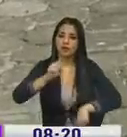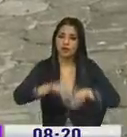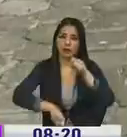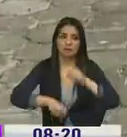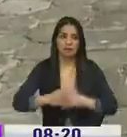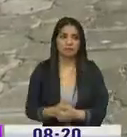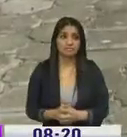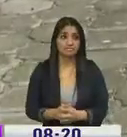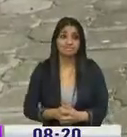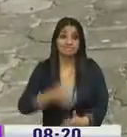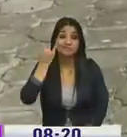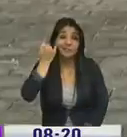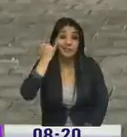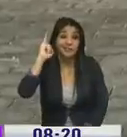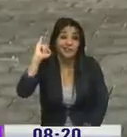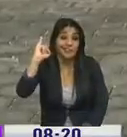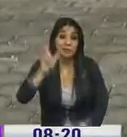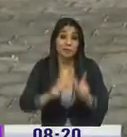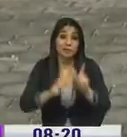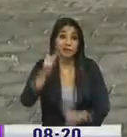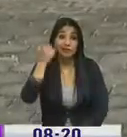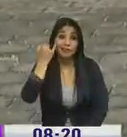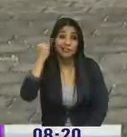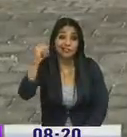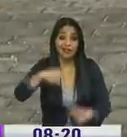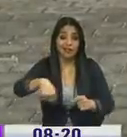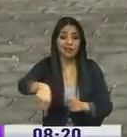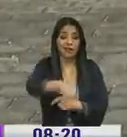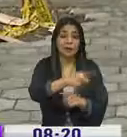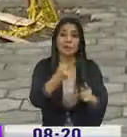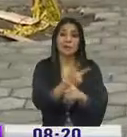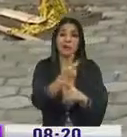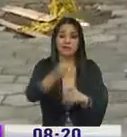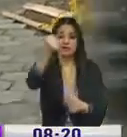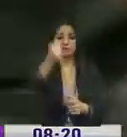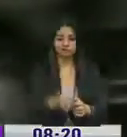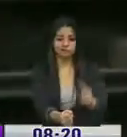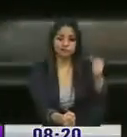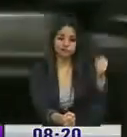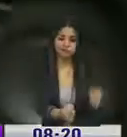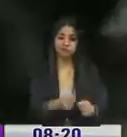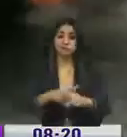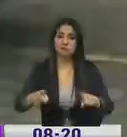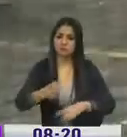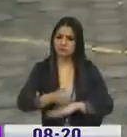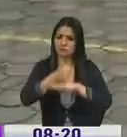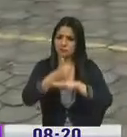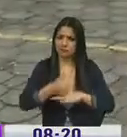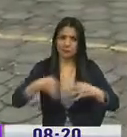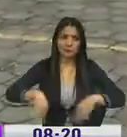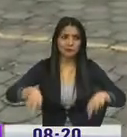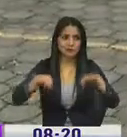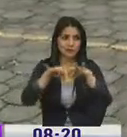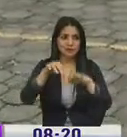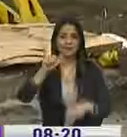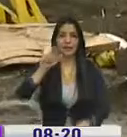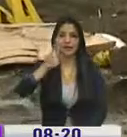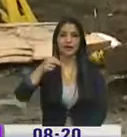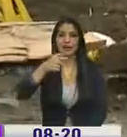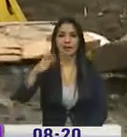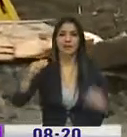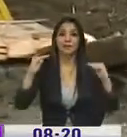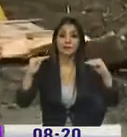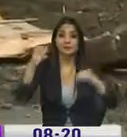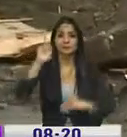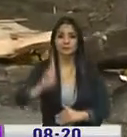mayores dificultades se colocaron palos y cintas de peligro sin la ayuda de las autoridades es necesaria para el sector de la argelia media el sur